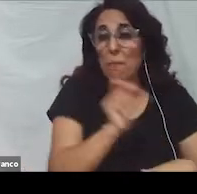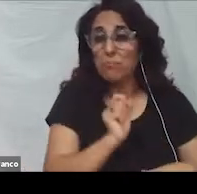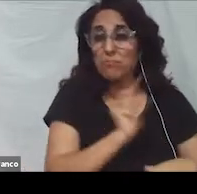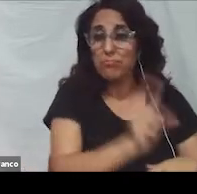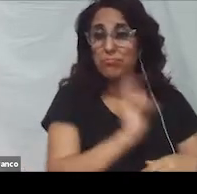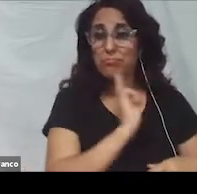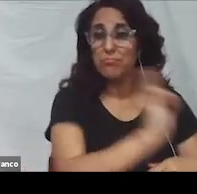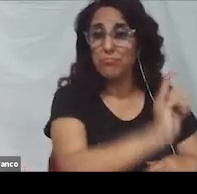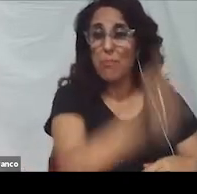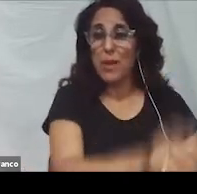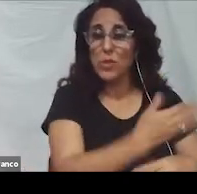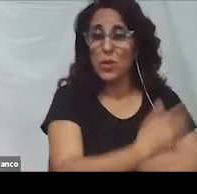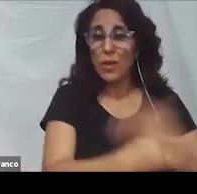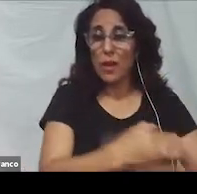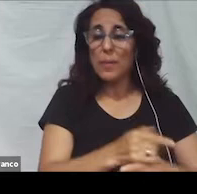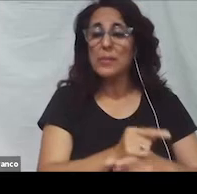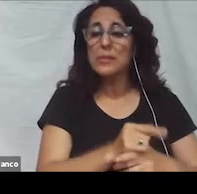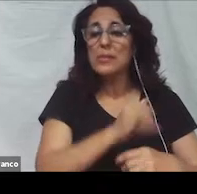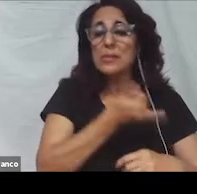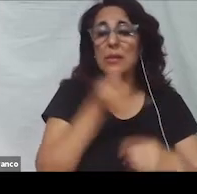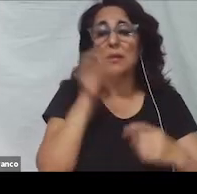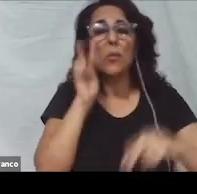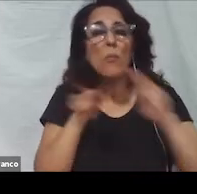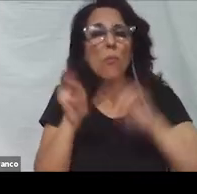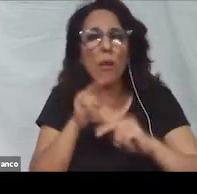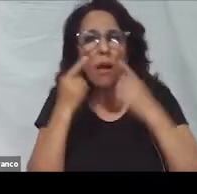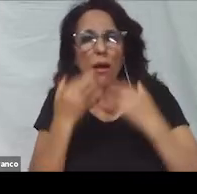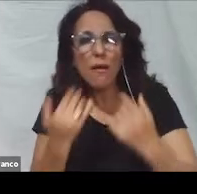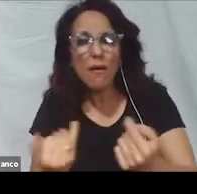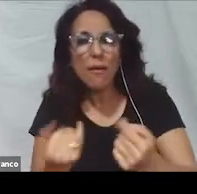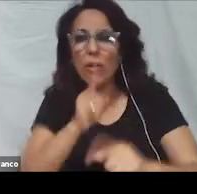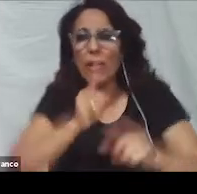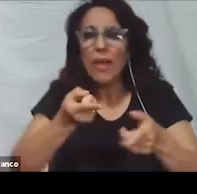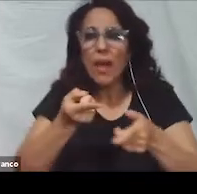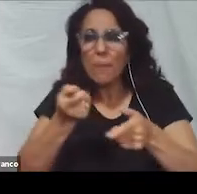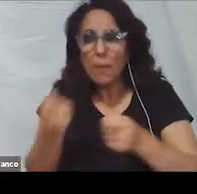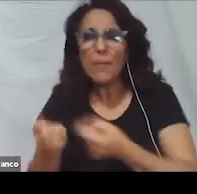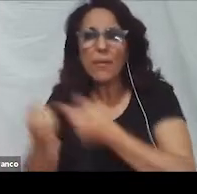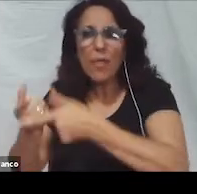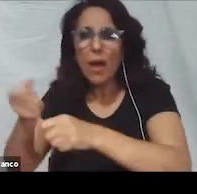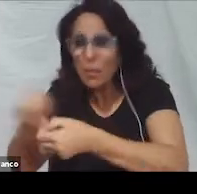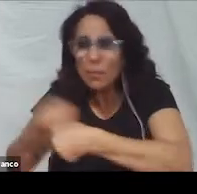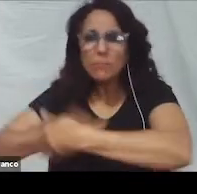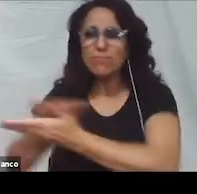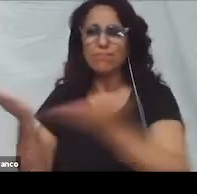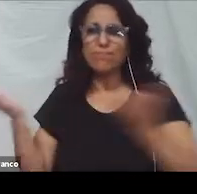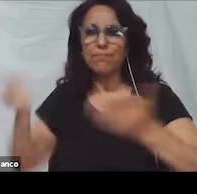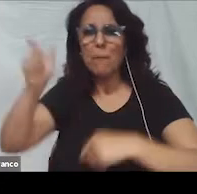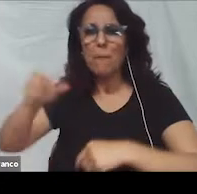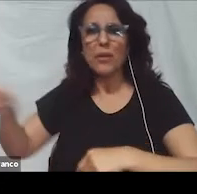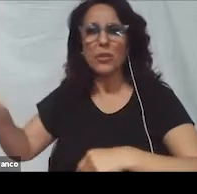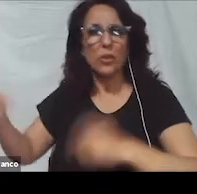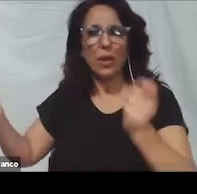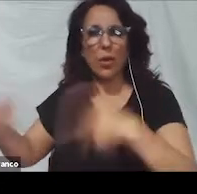dije, sino que a la hora de que los buscadores indexen nuestras páginas, también nos vamos a ver beneficiados. Bueno,